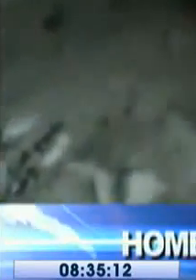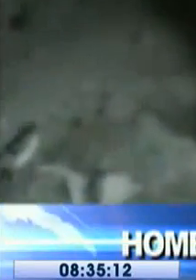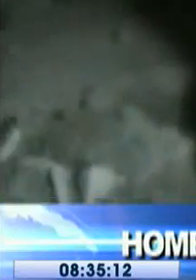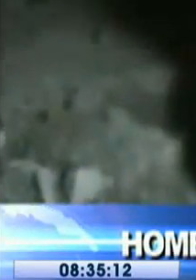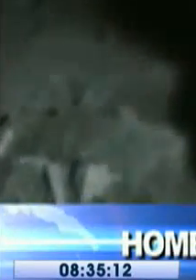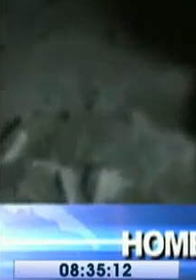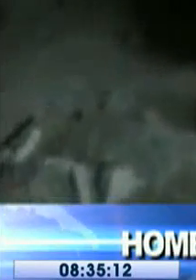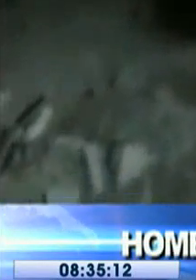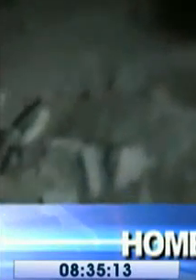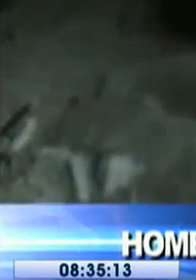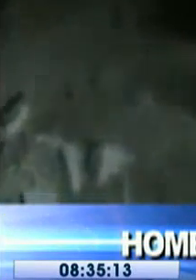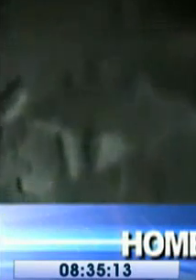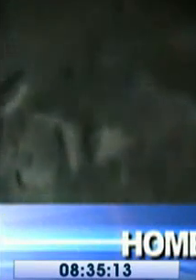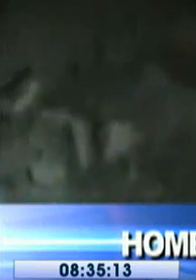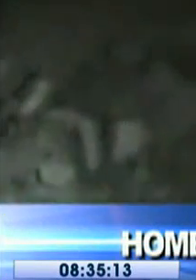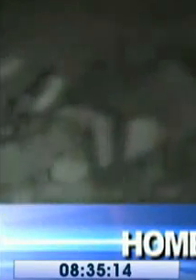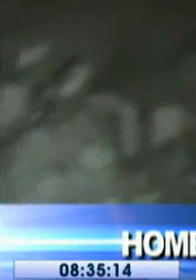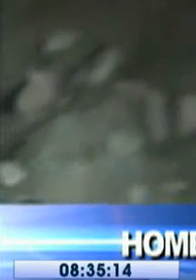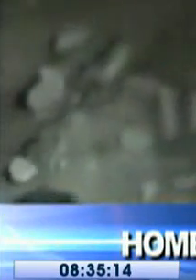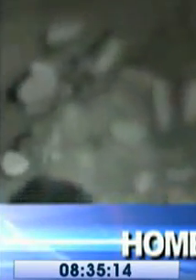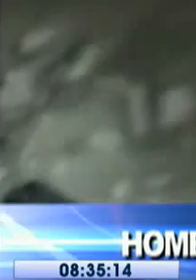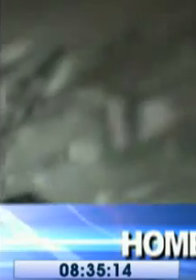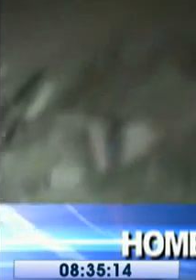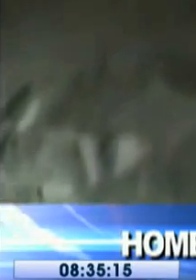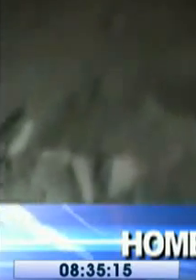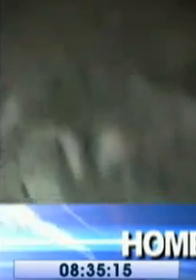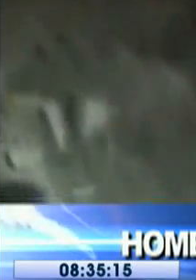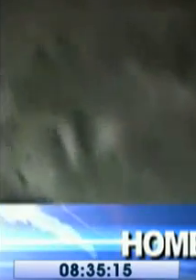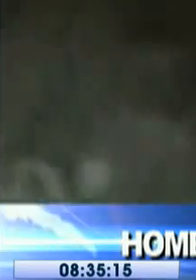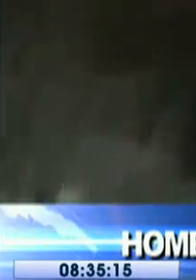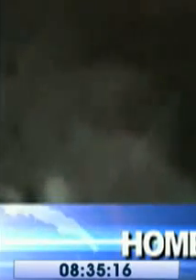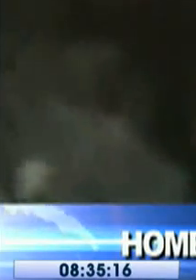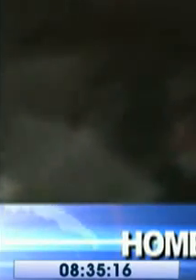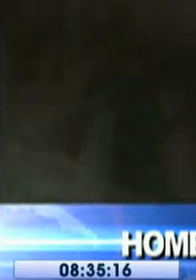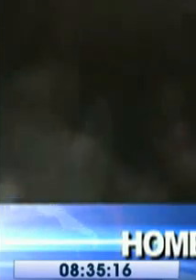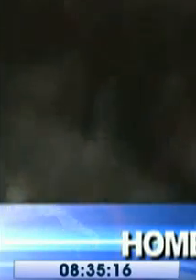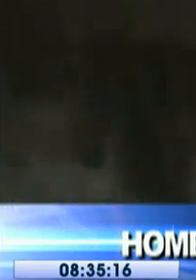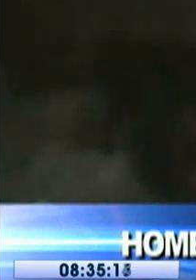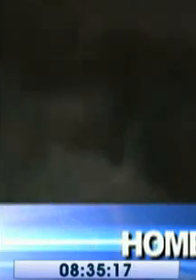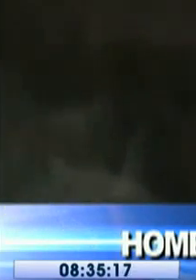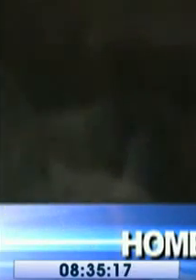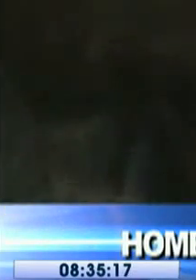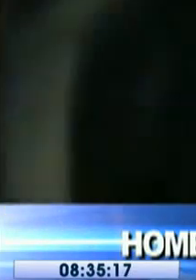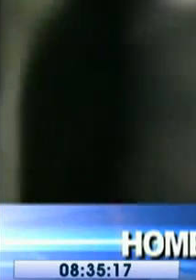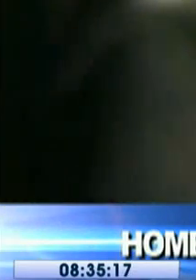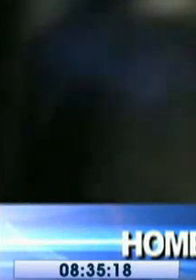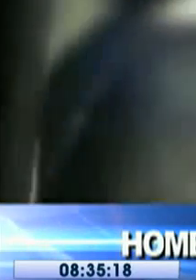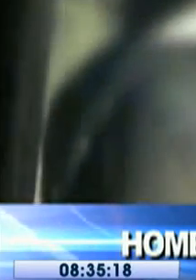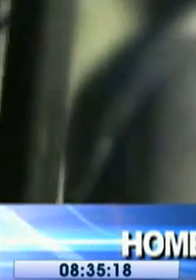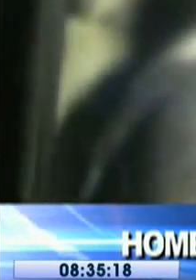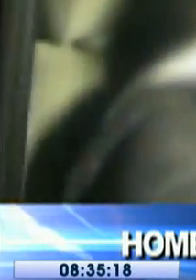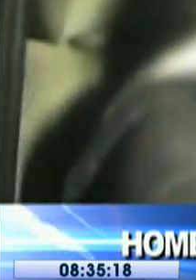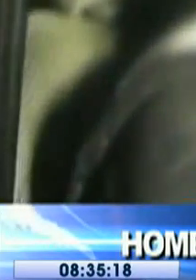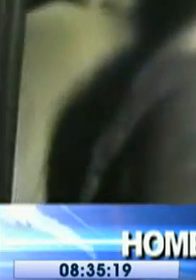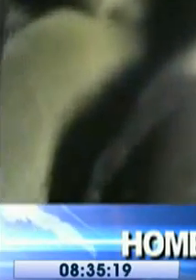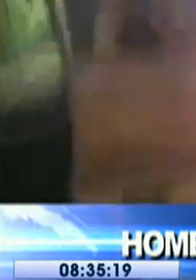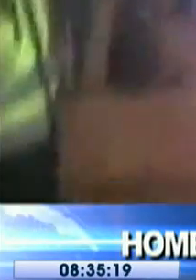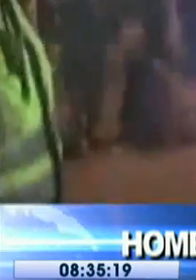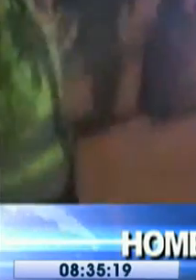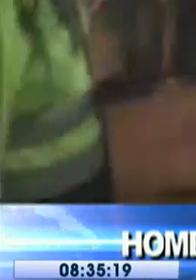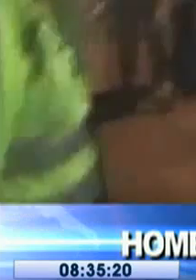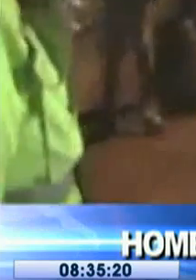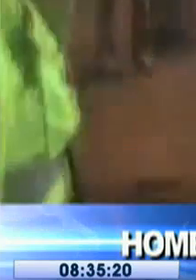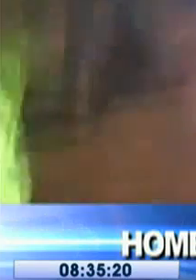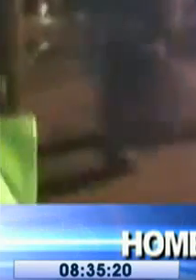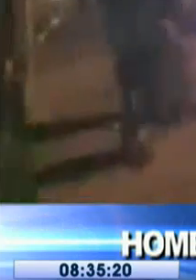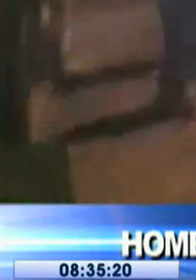Casi asesina a su conviviente a pedradas. Un hombre fue capturado tras atacar en plena calle y de manera salvaje a su